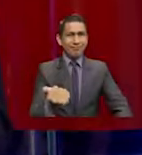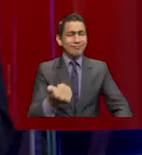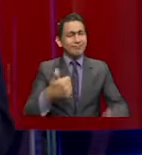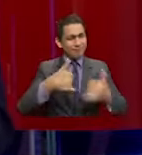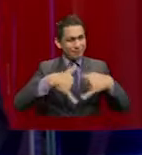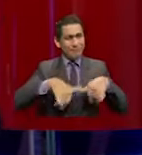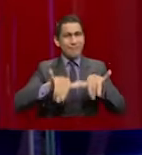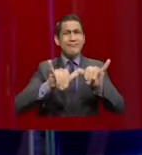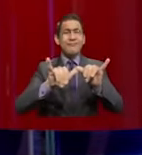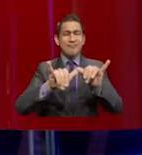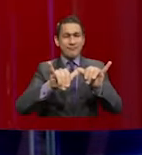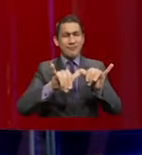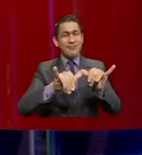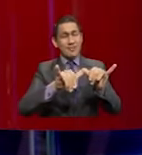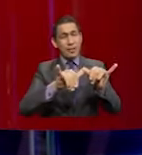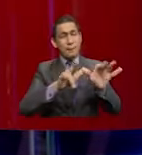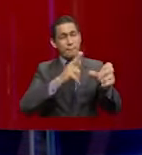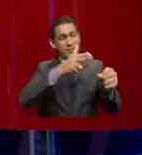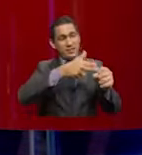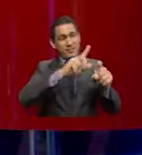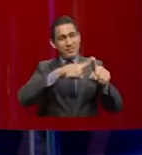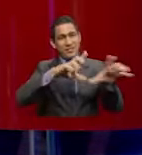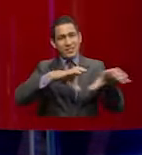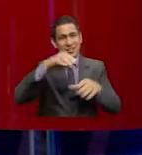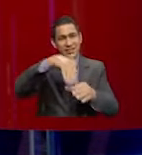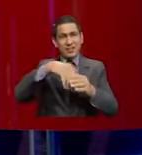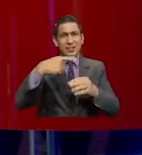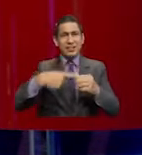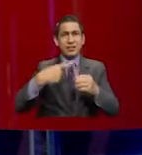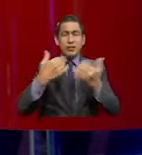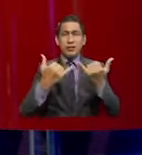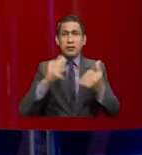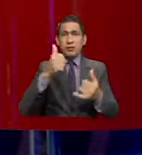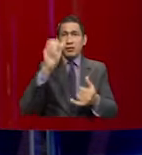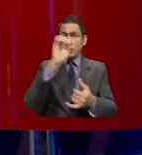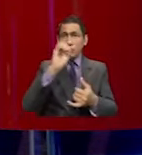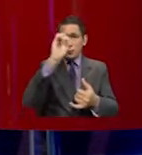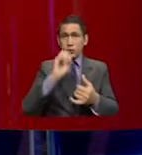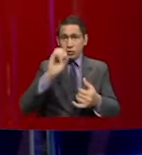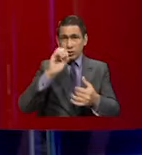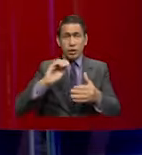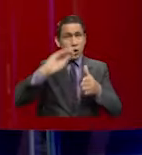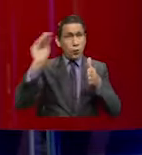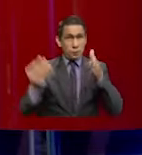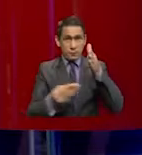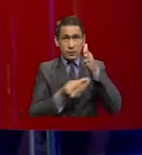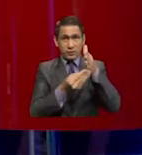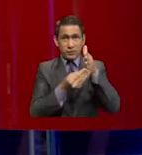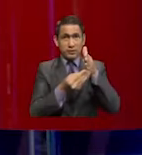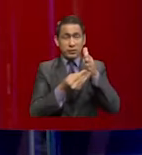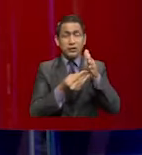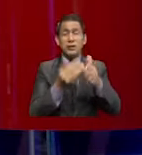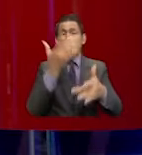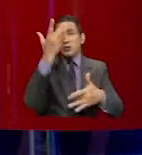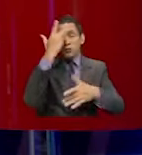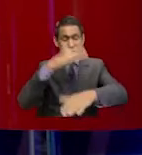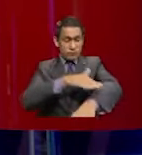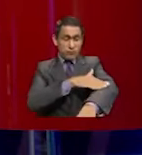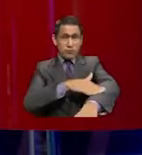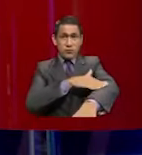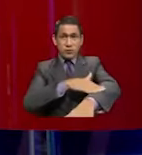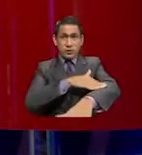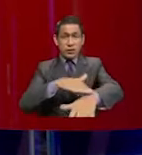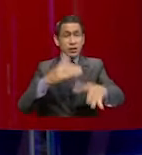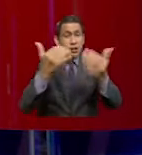disfrutando por allá de las actividades en la capital. Por ahora les contamos que en un 10% se incrementan las afecciones en la piel durante la época